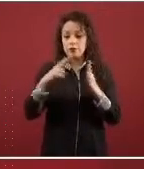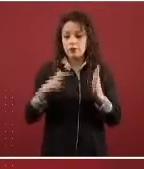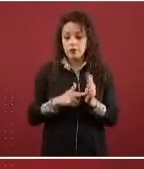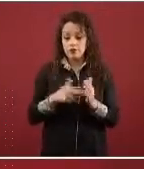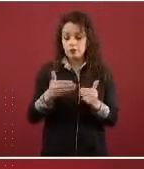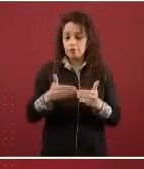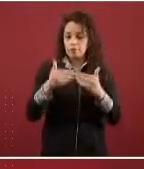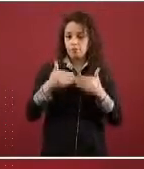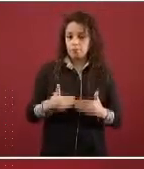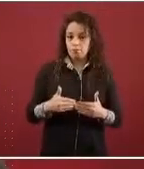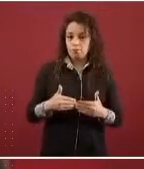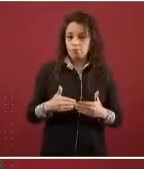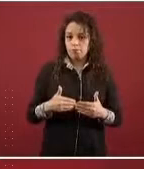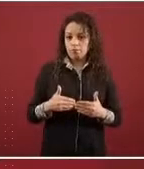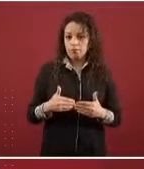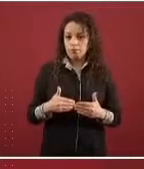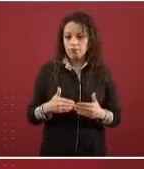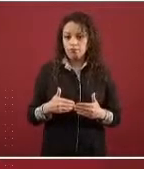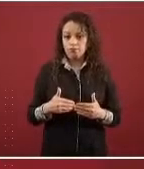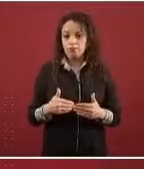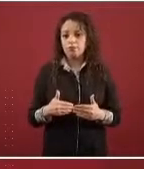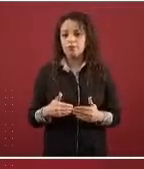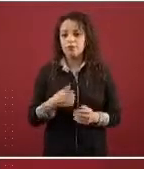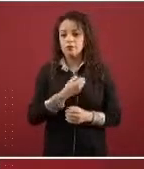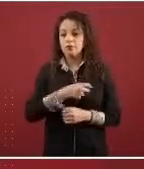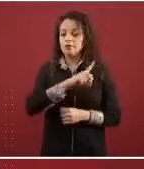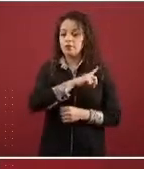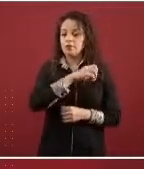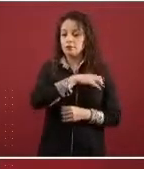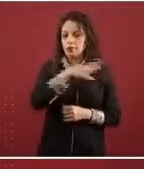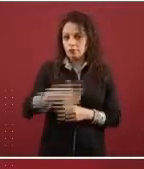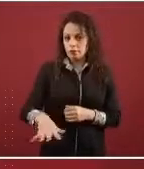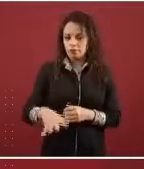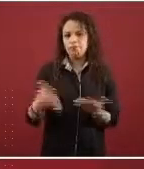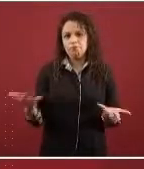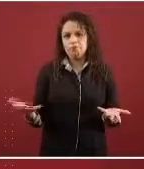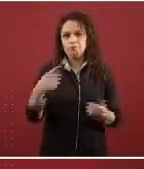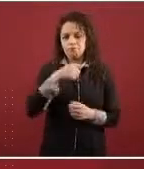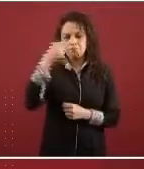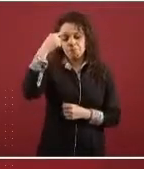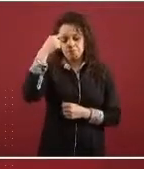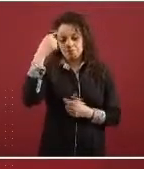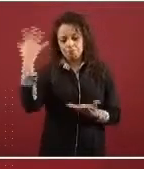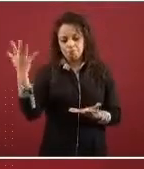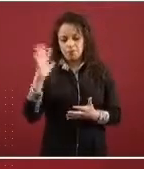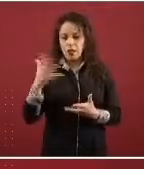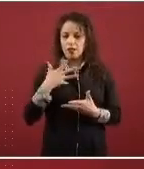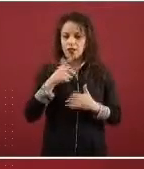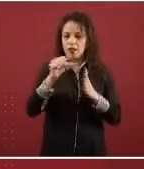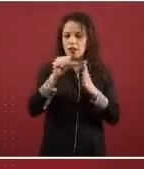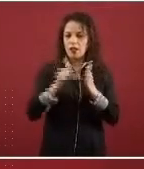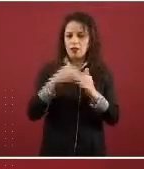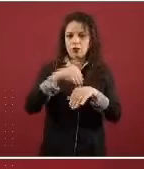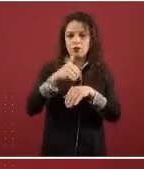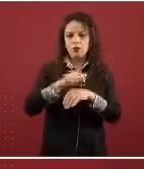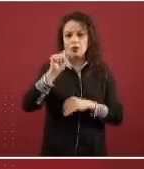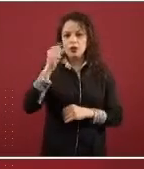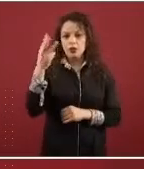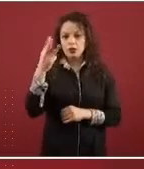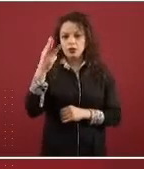de Salubridad General, y considerando que en términos de lo dispuesto en los artículos 73,